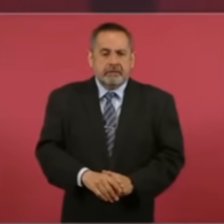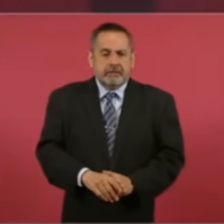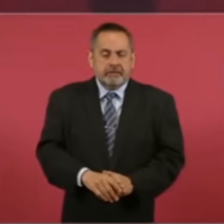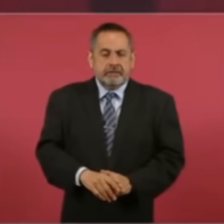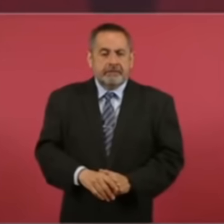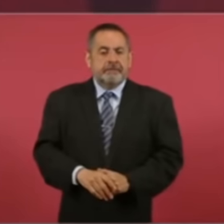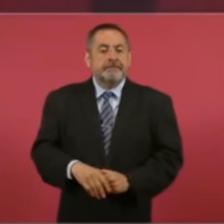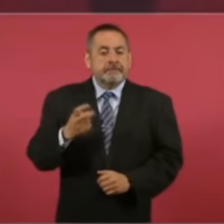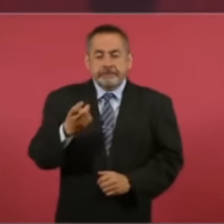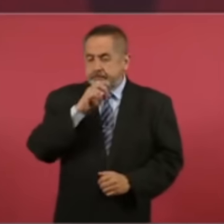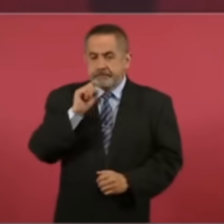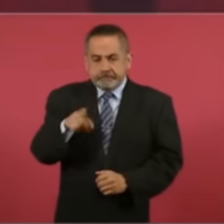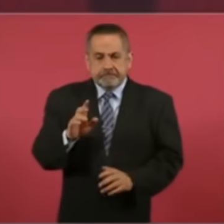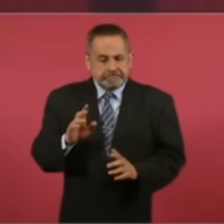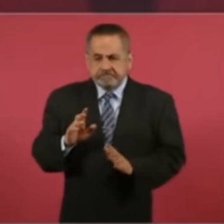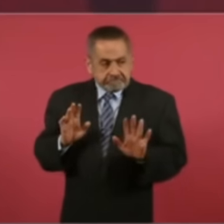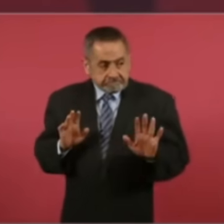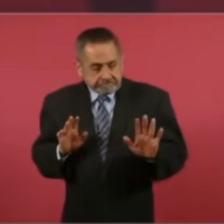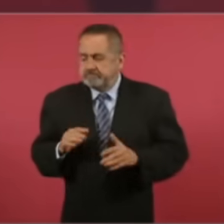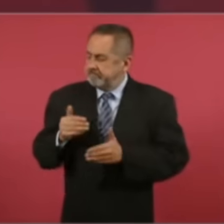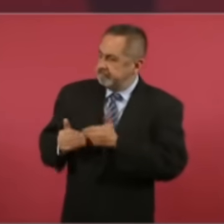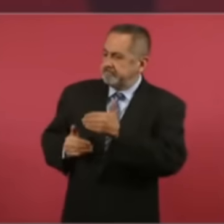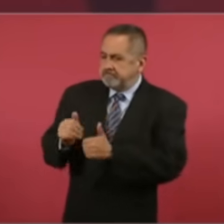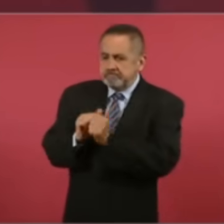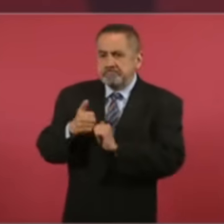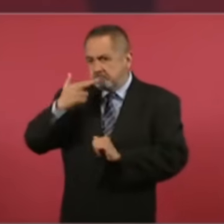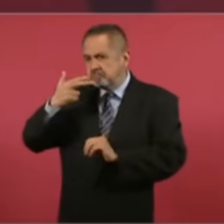Y por eso también pues ha avanzado bastante